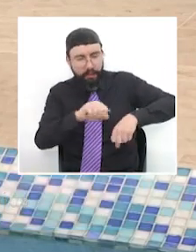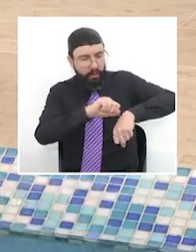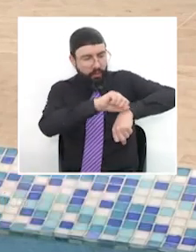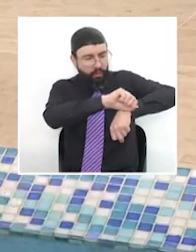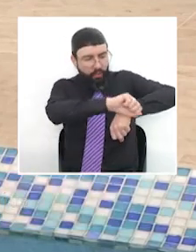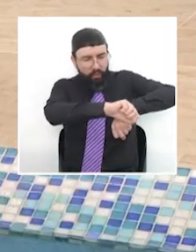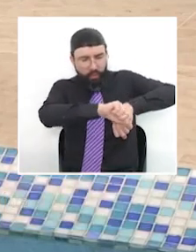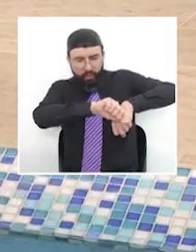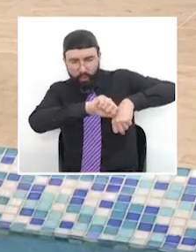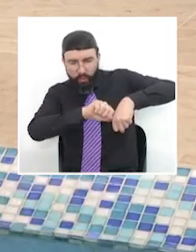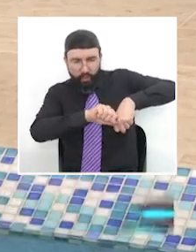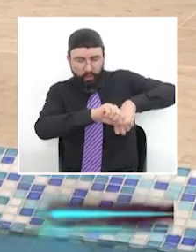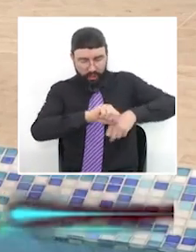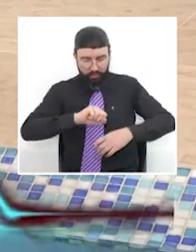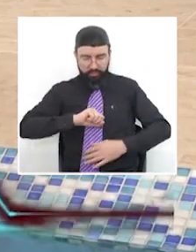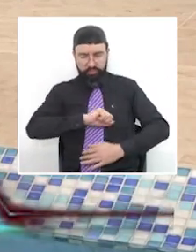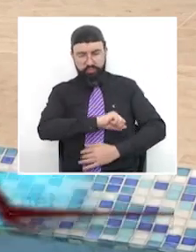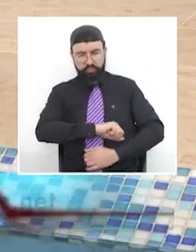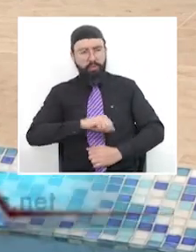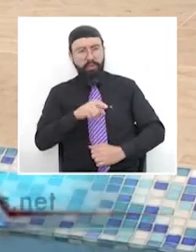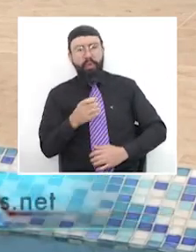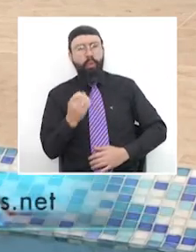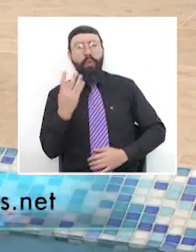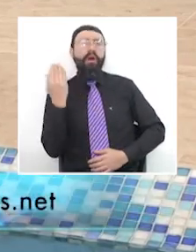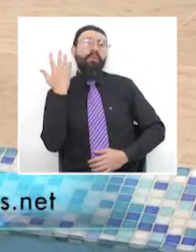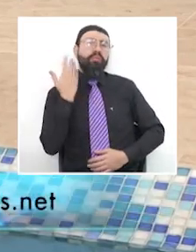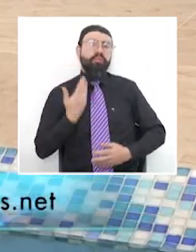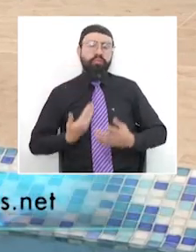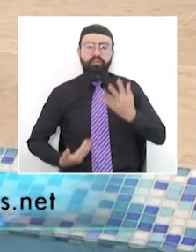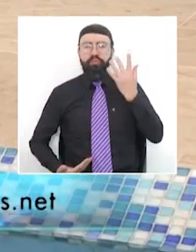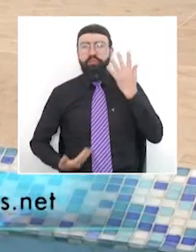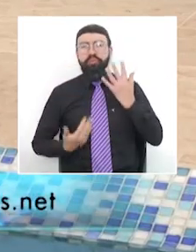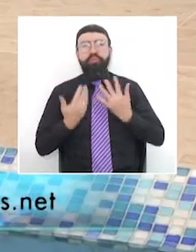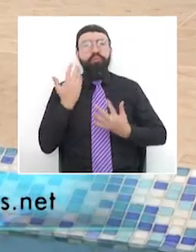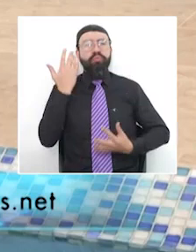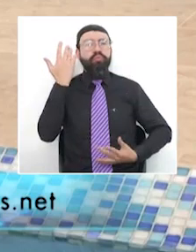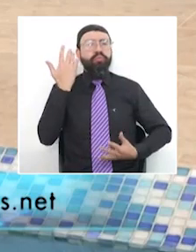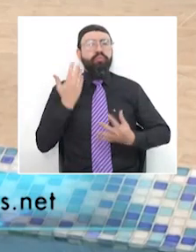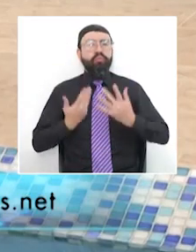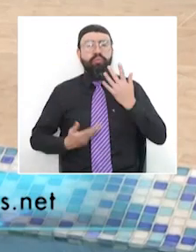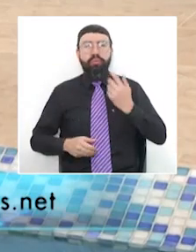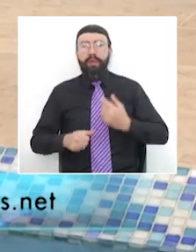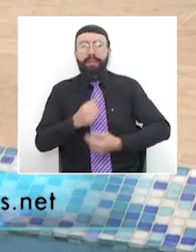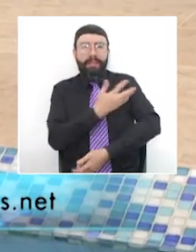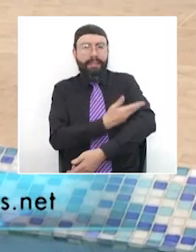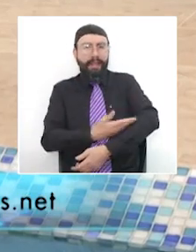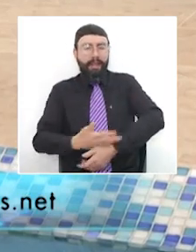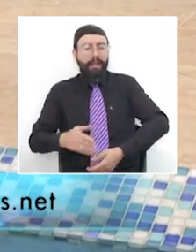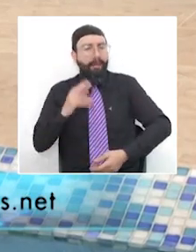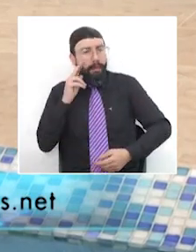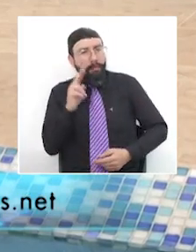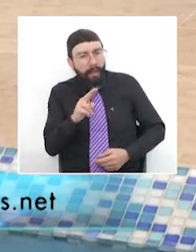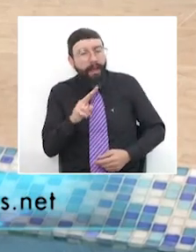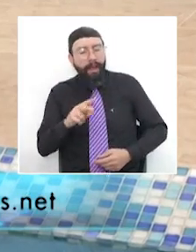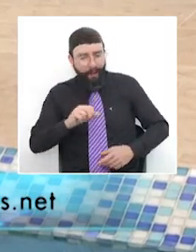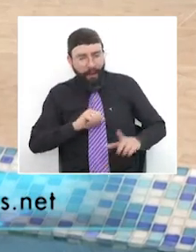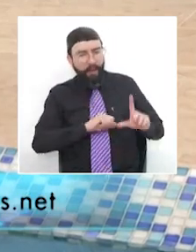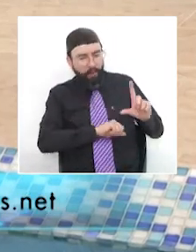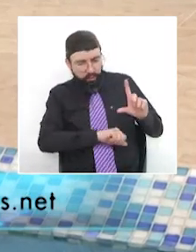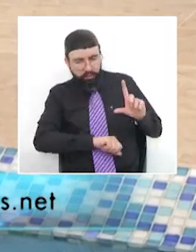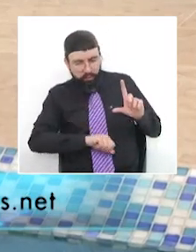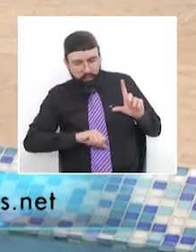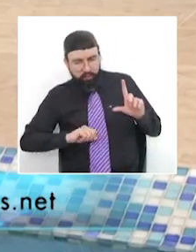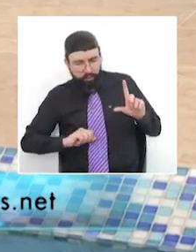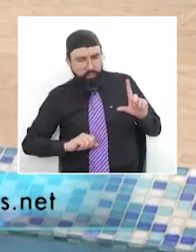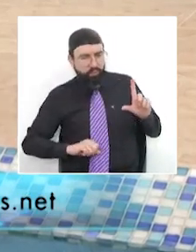rastrear la circulación que hay, los flujos ya sean venosos o arteriales de un órgano. Se supone